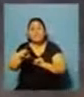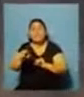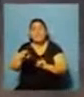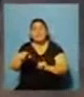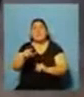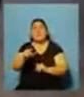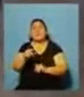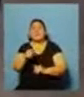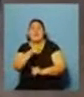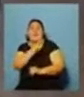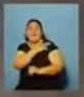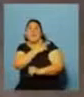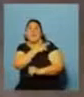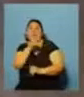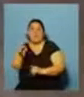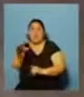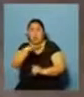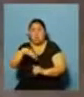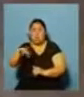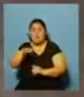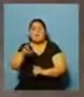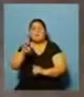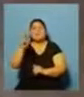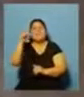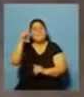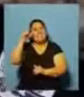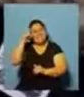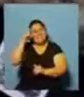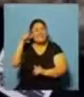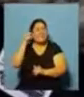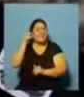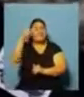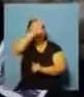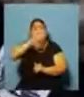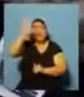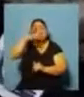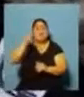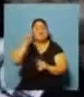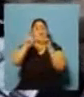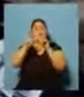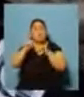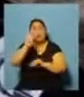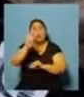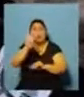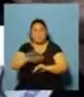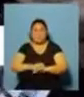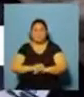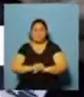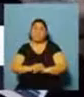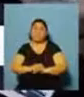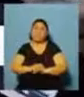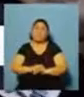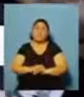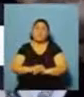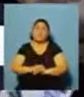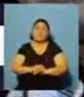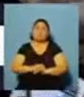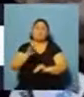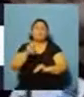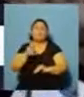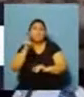de operaciones de la unidad regional número 4. Conflicto de la zona del Triángulo, que bueno, se están instruyendo las